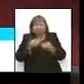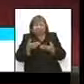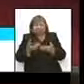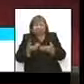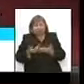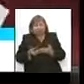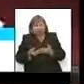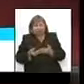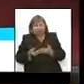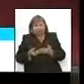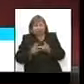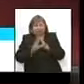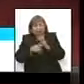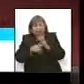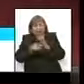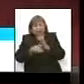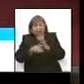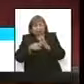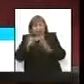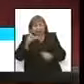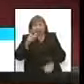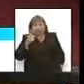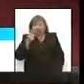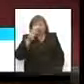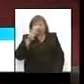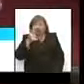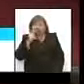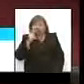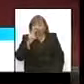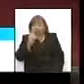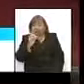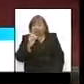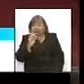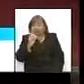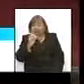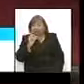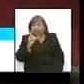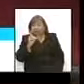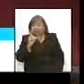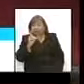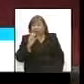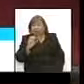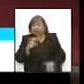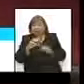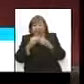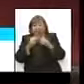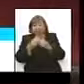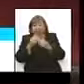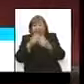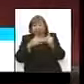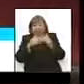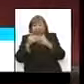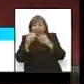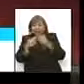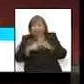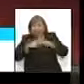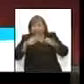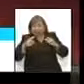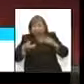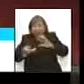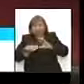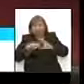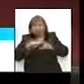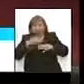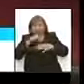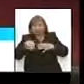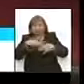tema luego de Lava Jato, luego de Odebrecht, luego del Club de los Constructores, luego de esta inmensa mafia que ha